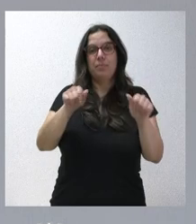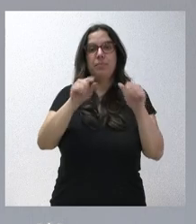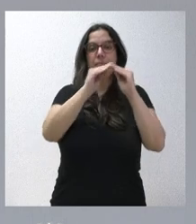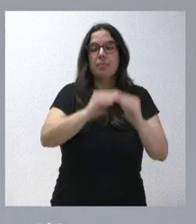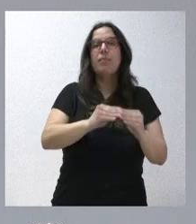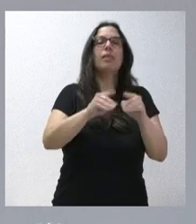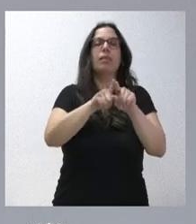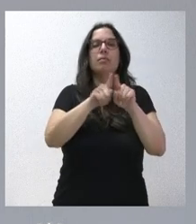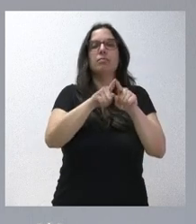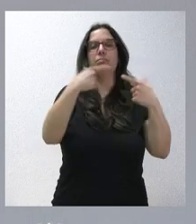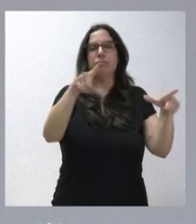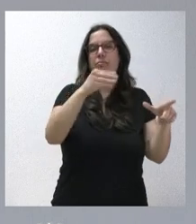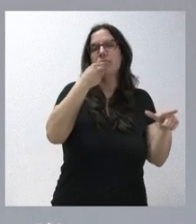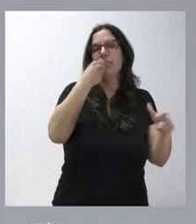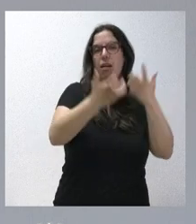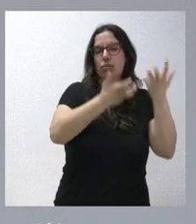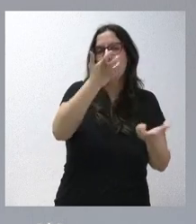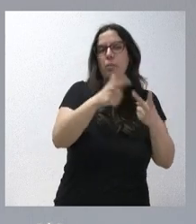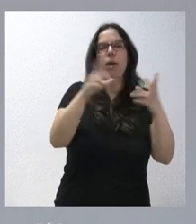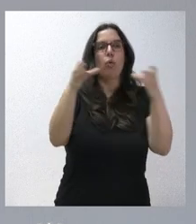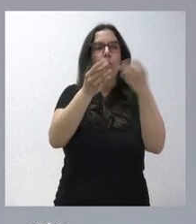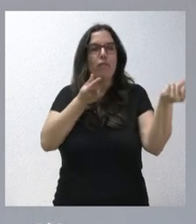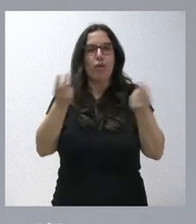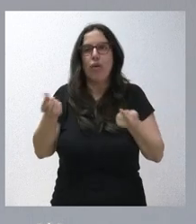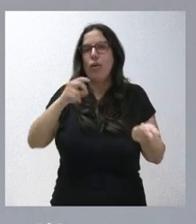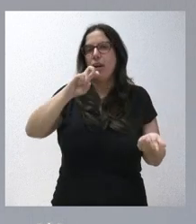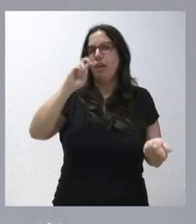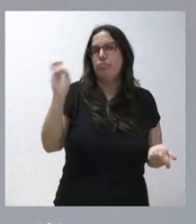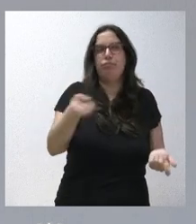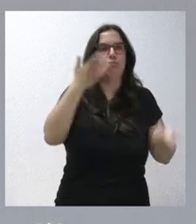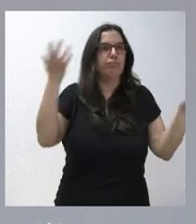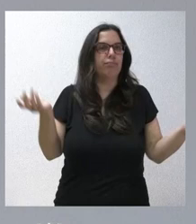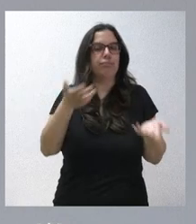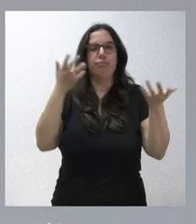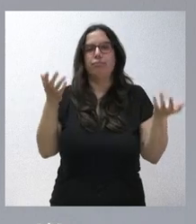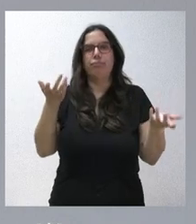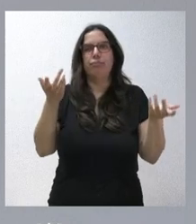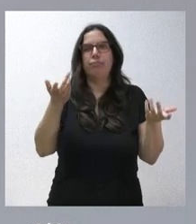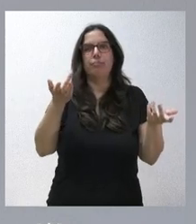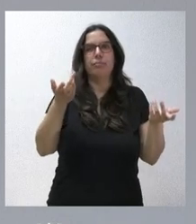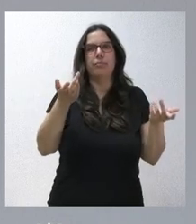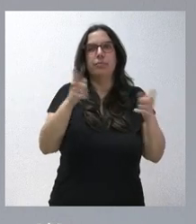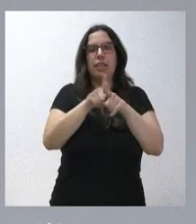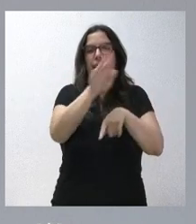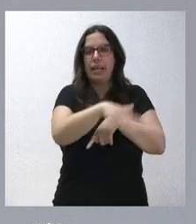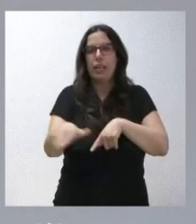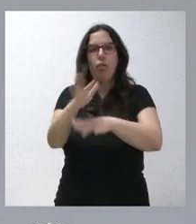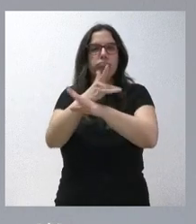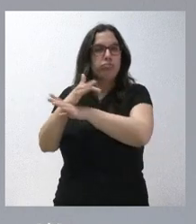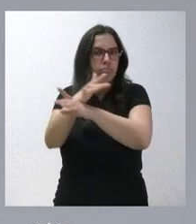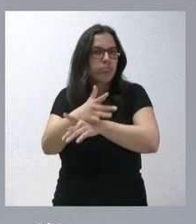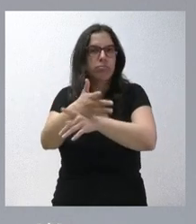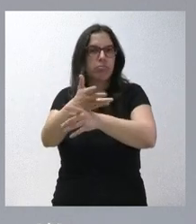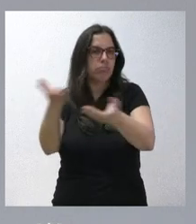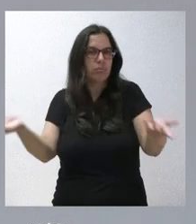casetas gastronómicas o de grupos folklóricos o la Perdón para los niños la ludoteca